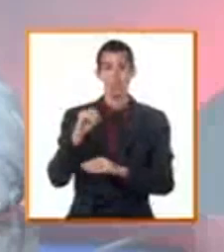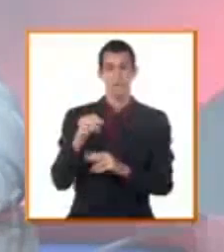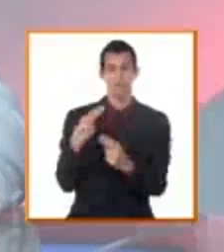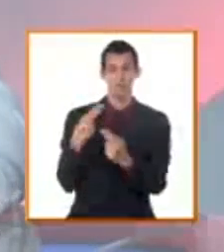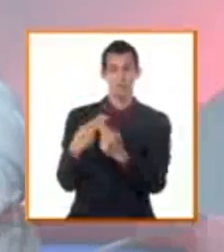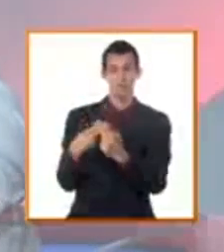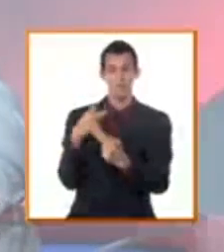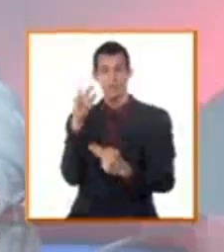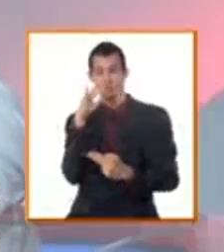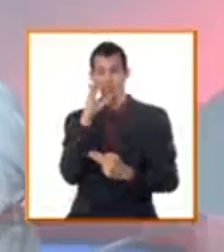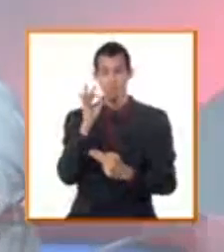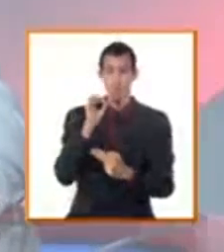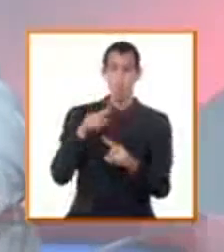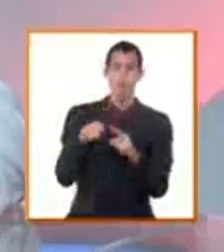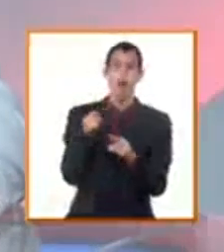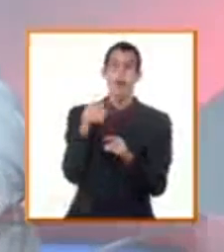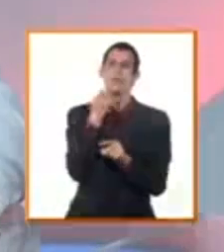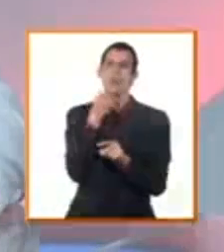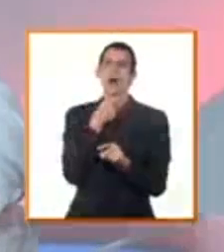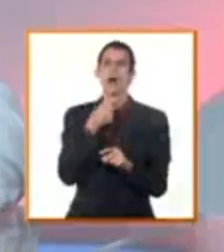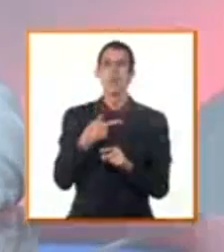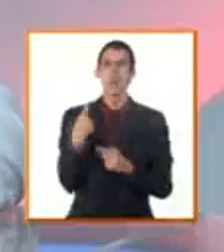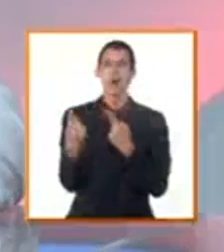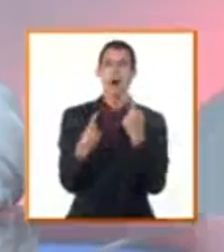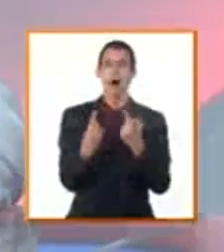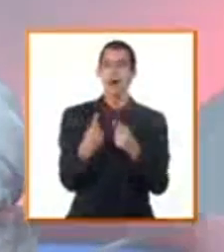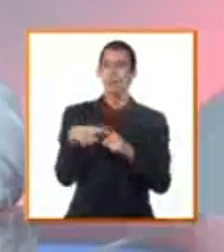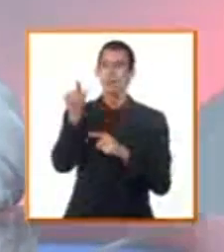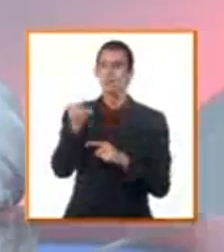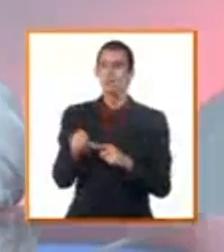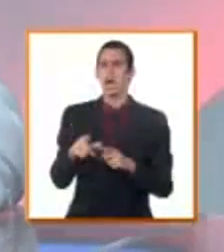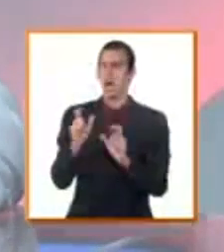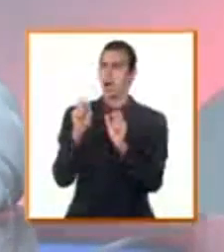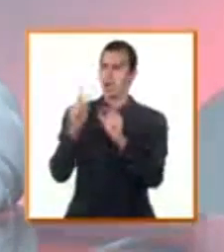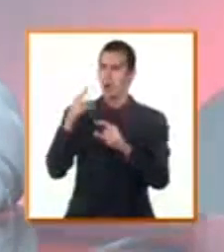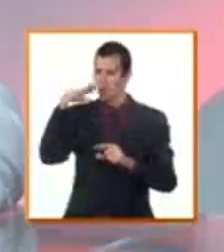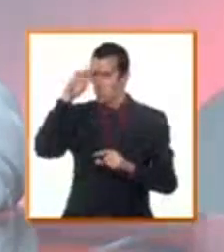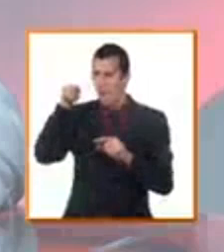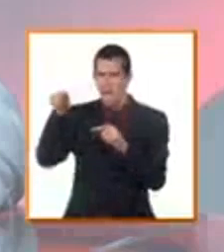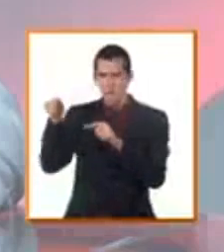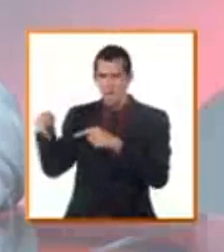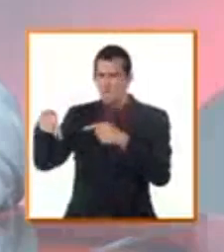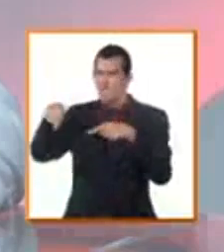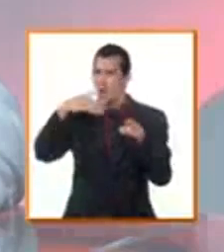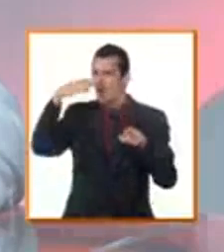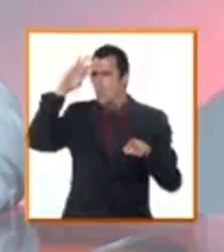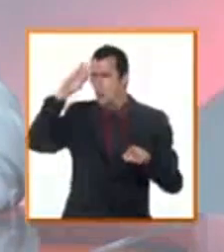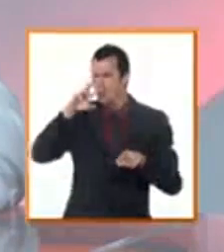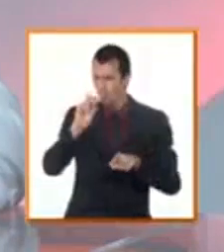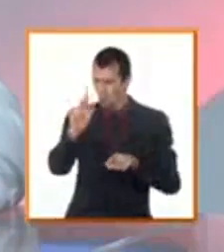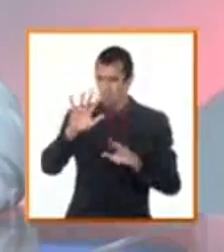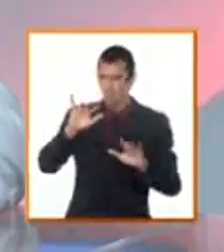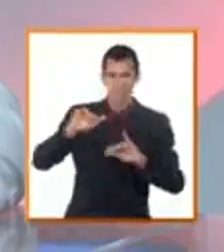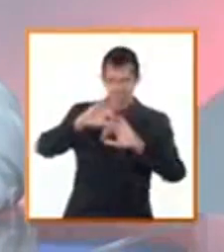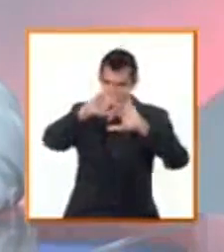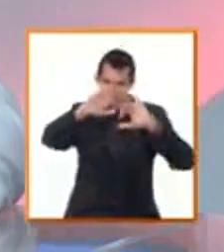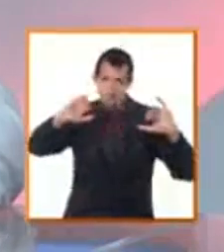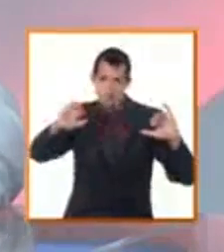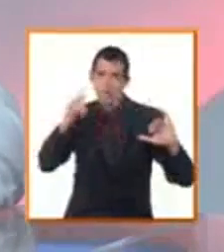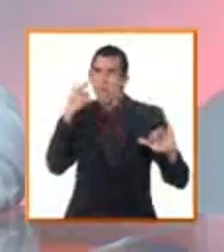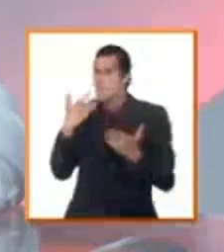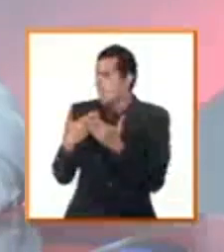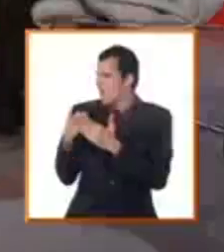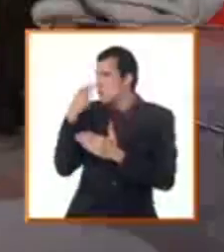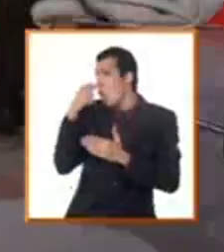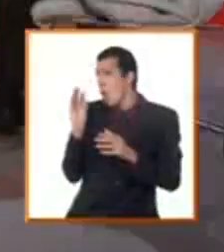contenedores, los abren, le introducen drogas, y bueno, fundamentalmente todos estos casos han ido para Europa. Yo le puedo decir que en los últimos 12 años hemos tenido